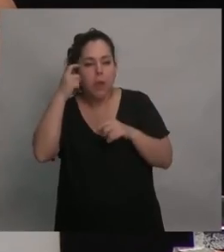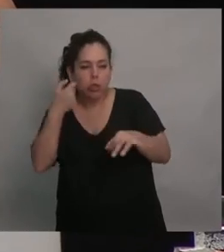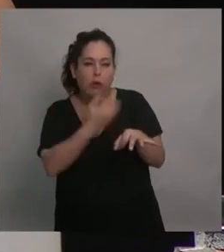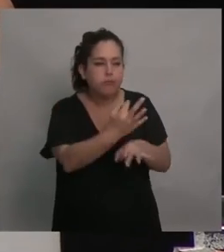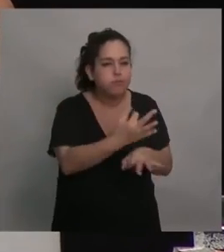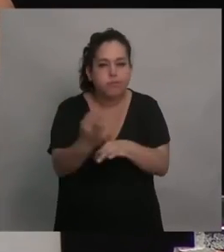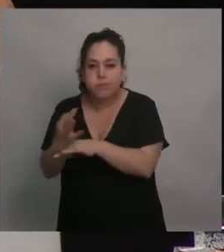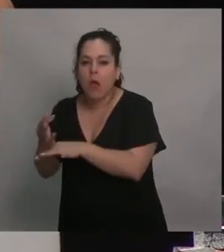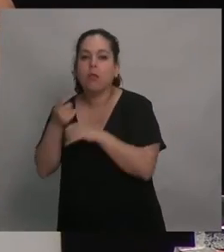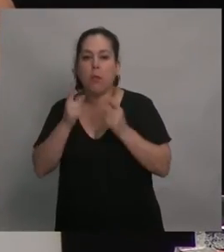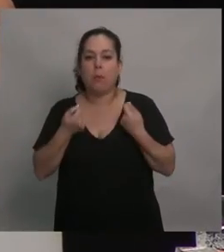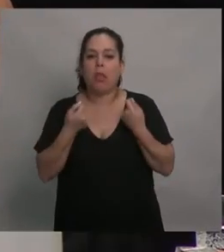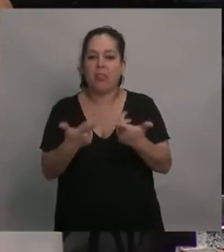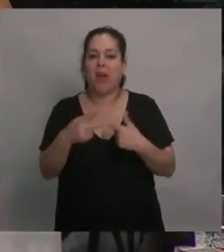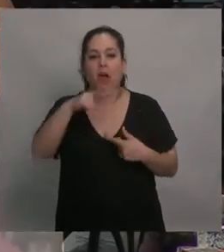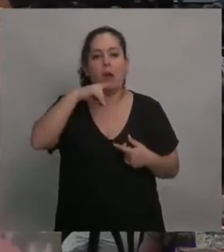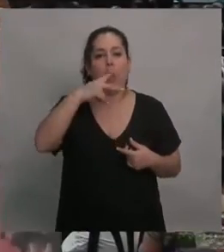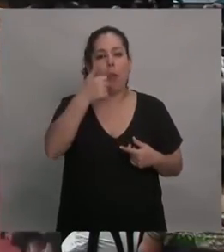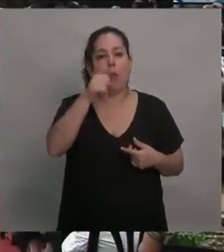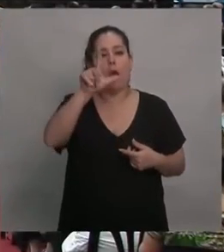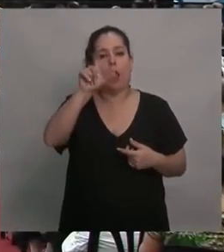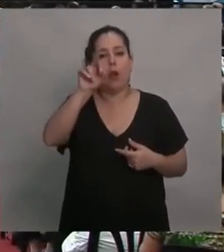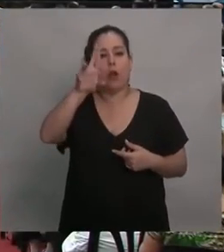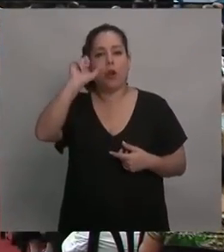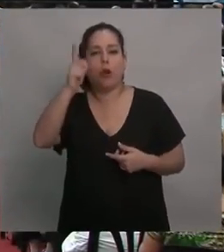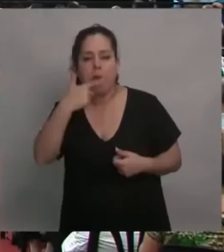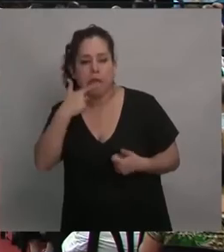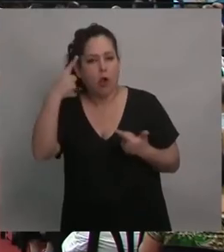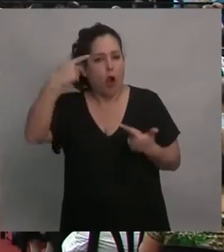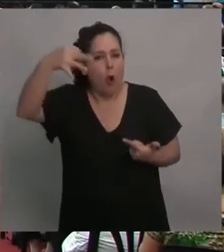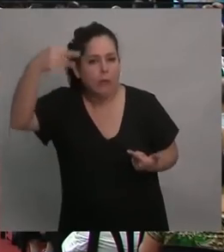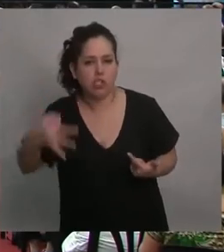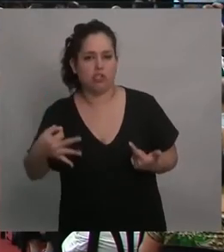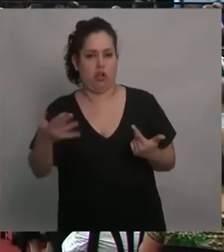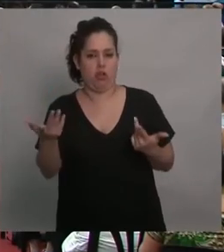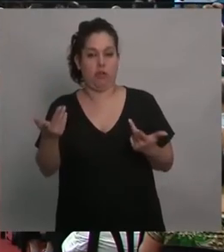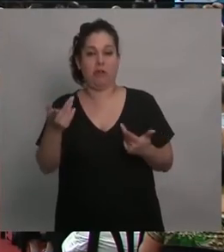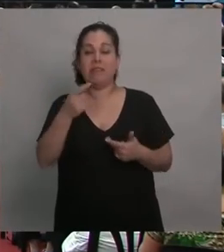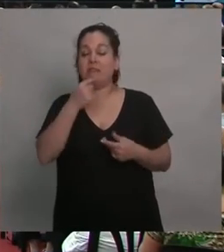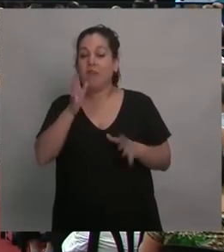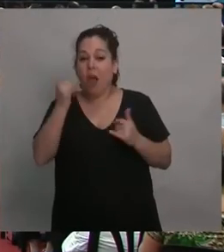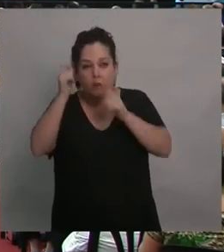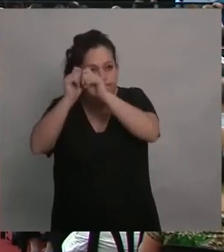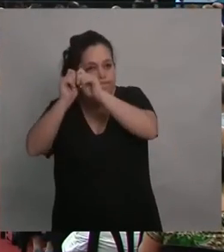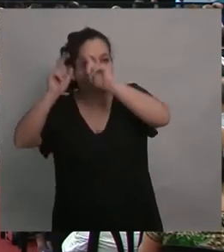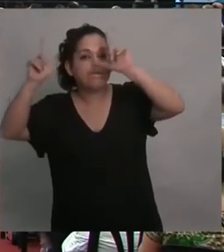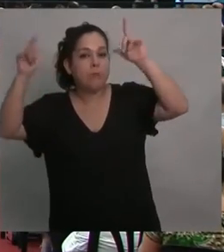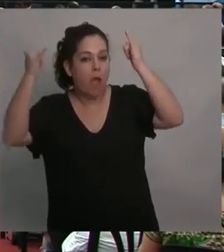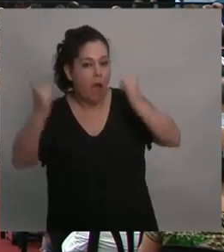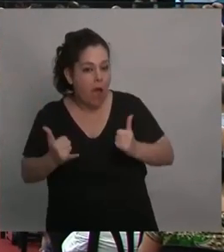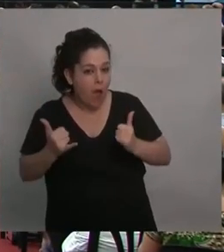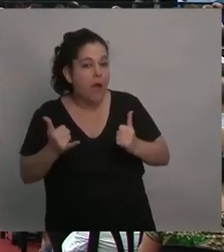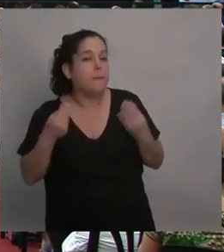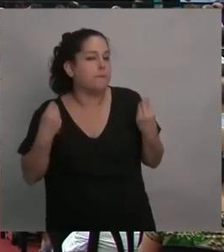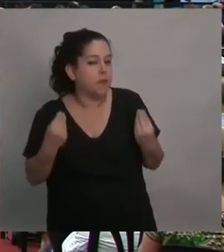debe transmitir valores, debe transmitir convicciones. Y si hay un principio, principio que